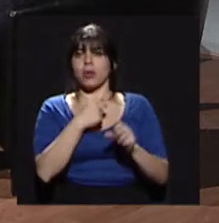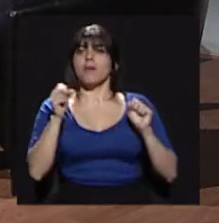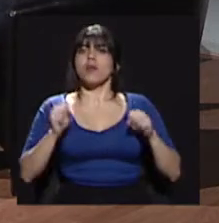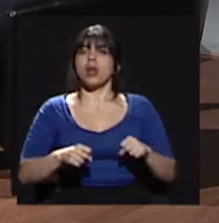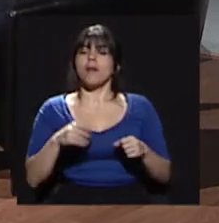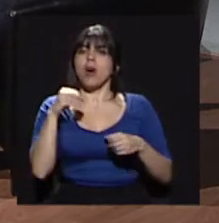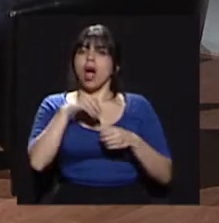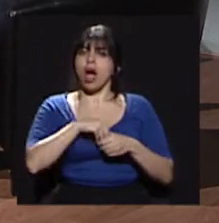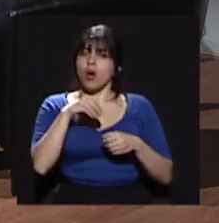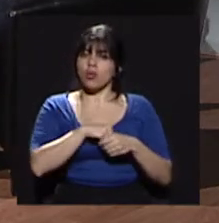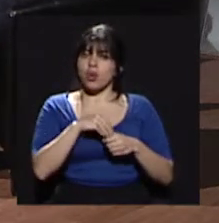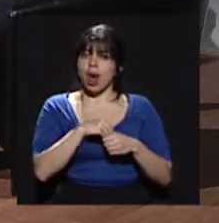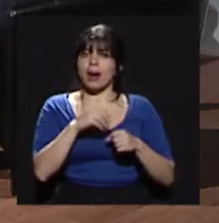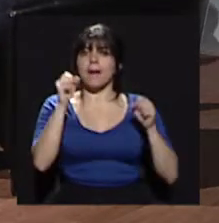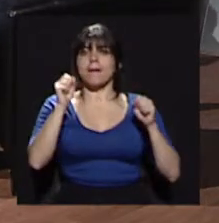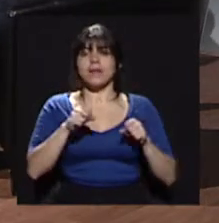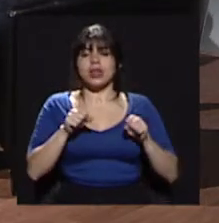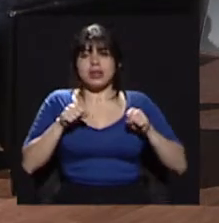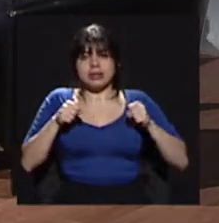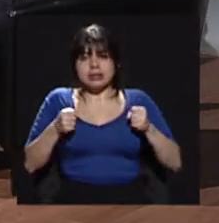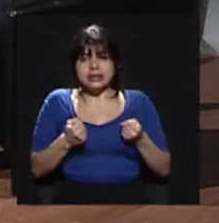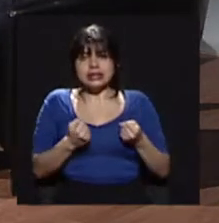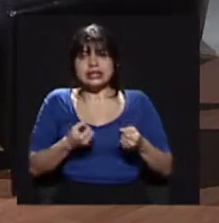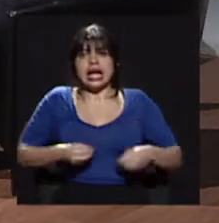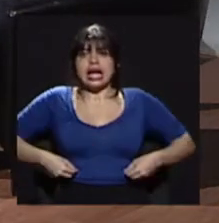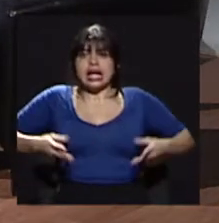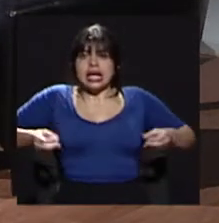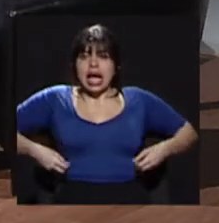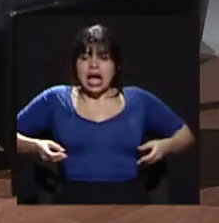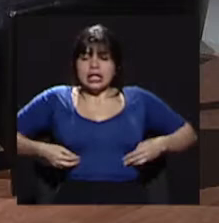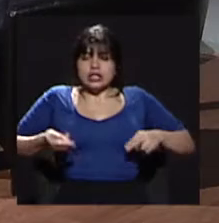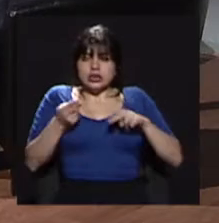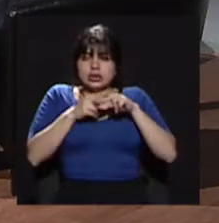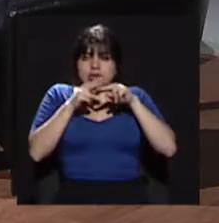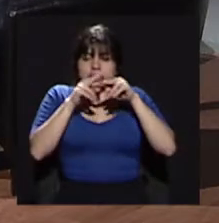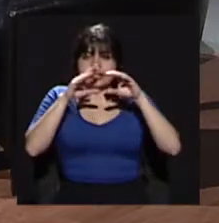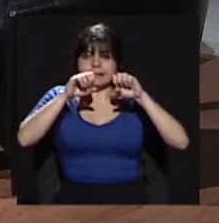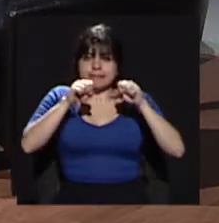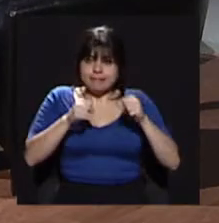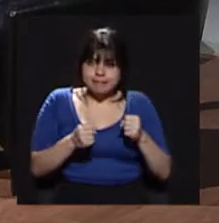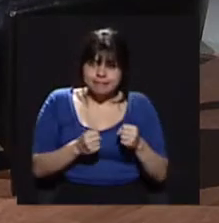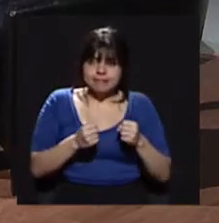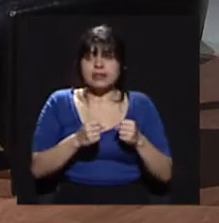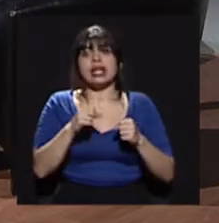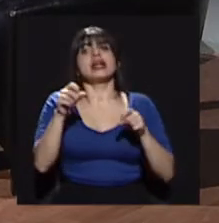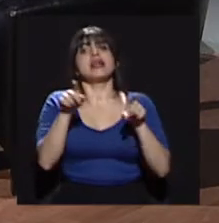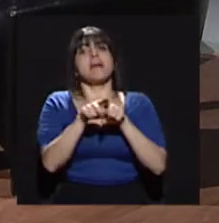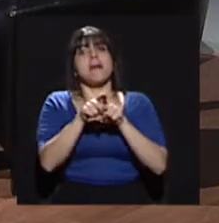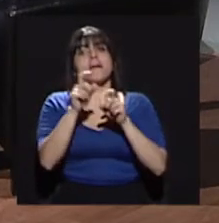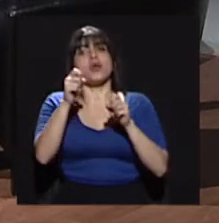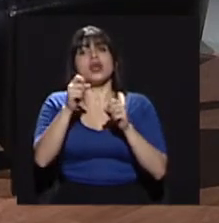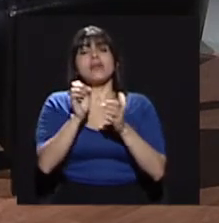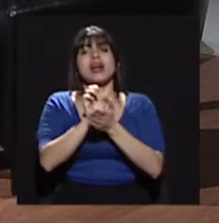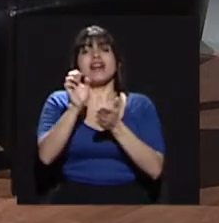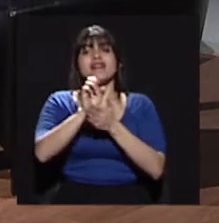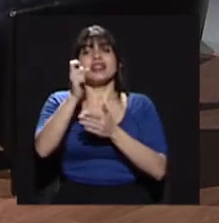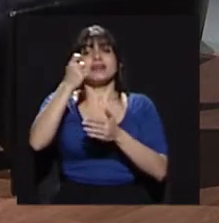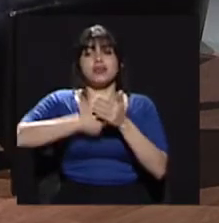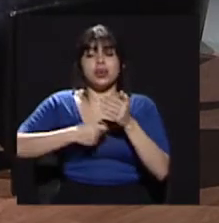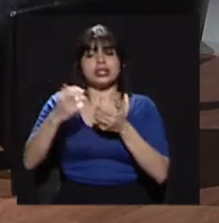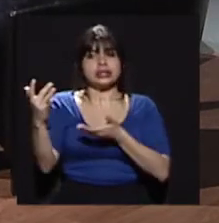que podemos contraer un poco el gasto lo superfluo y que podemos atajar la elusión y la evasión fiscal